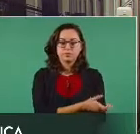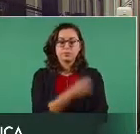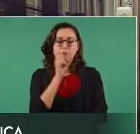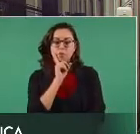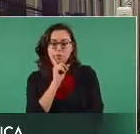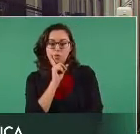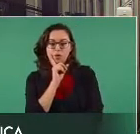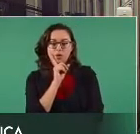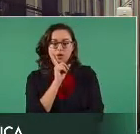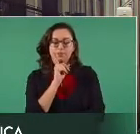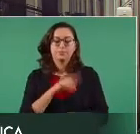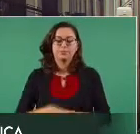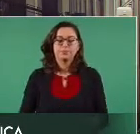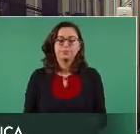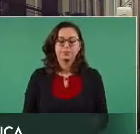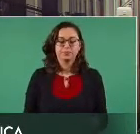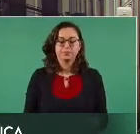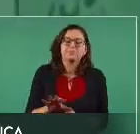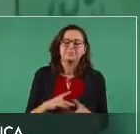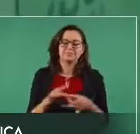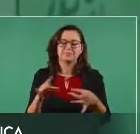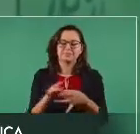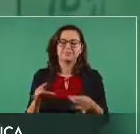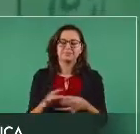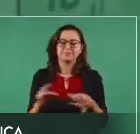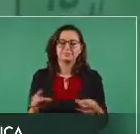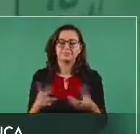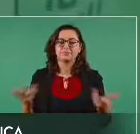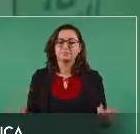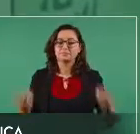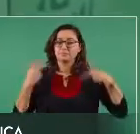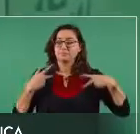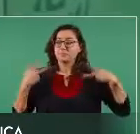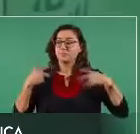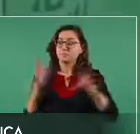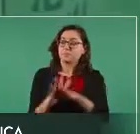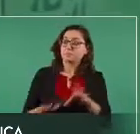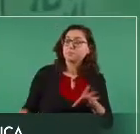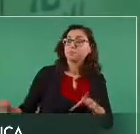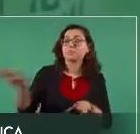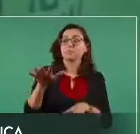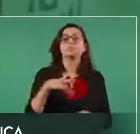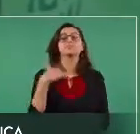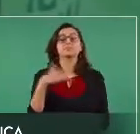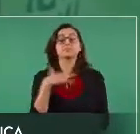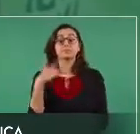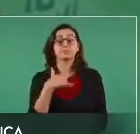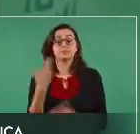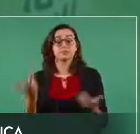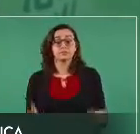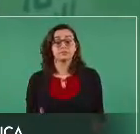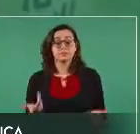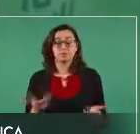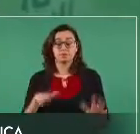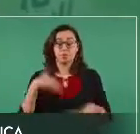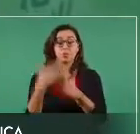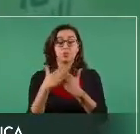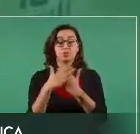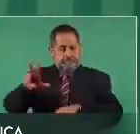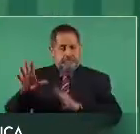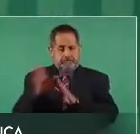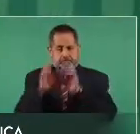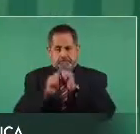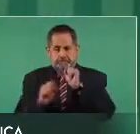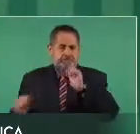crecimiento este año que se ubican en alrededor del 6%, mientras que crecen las reservas del Banco de México. En fin,